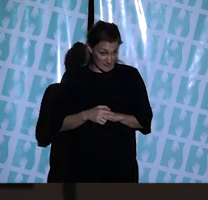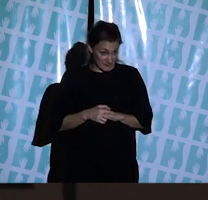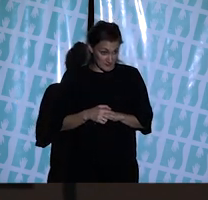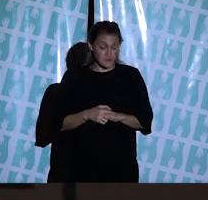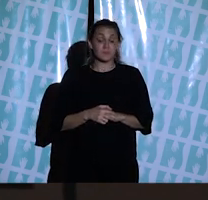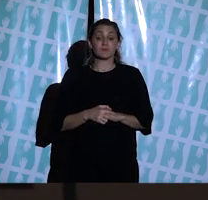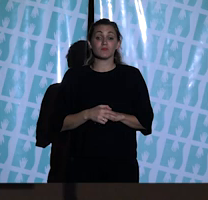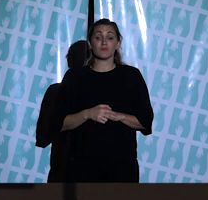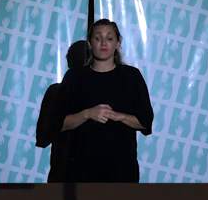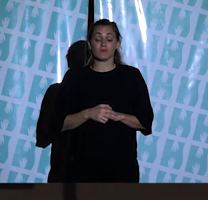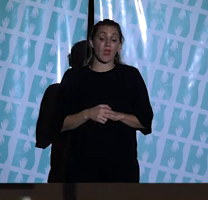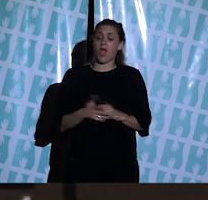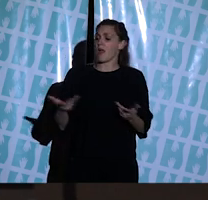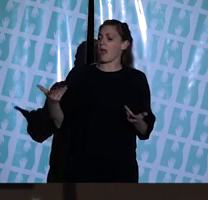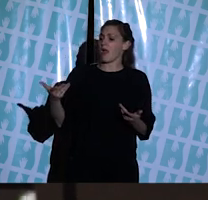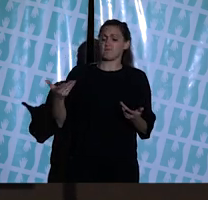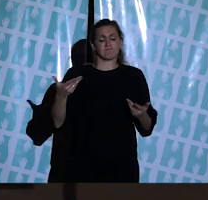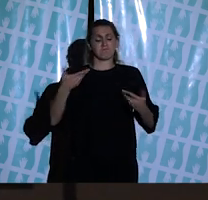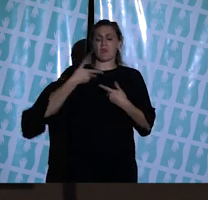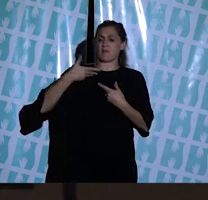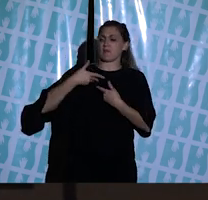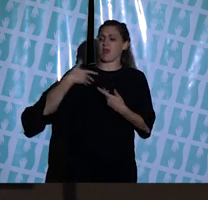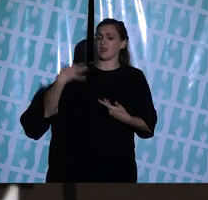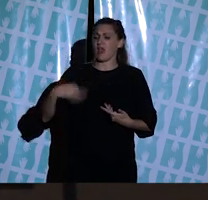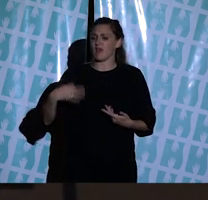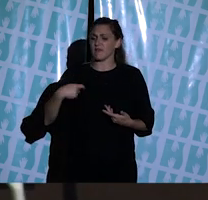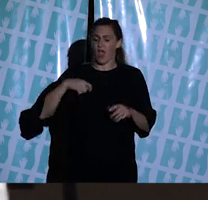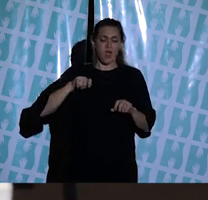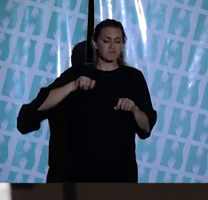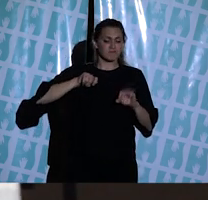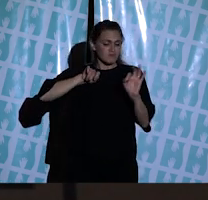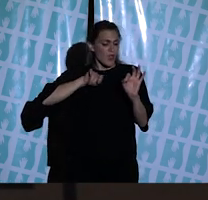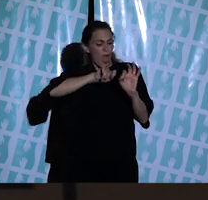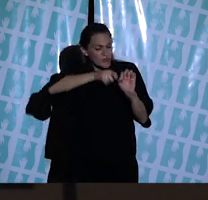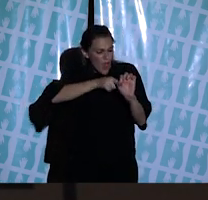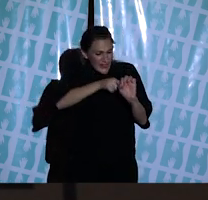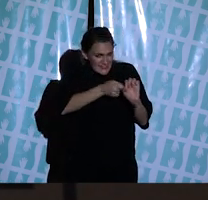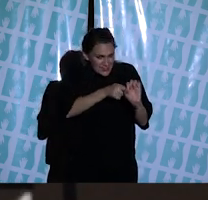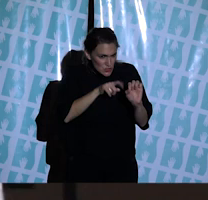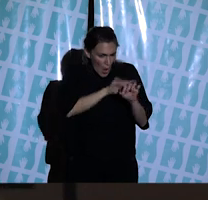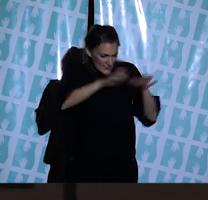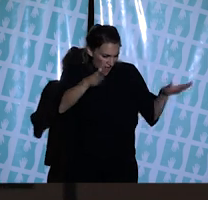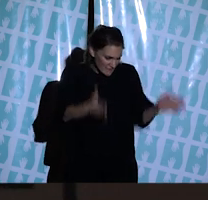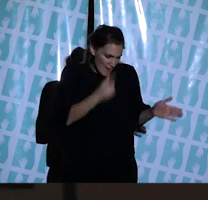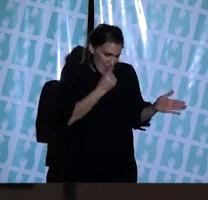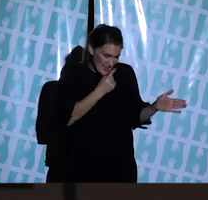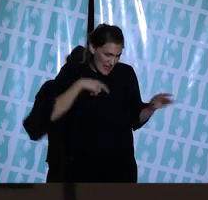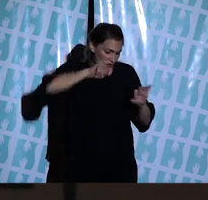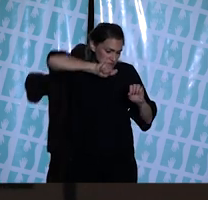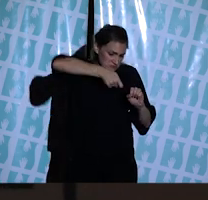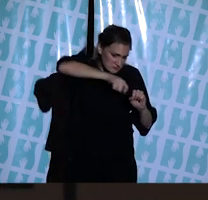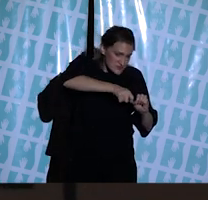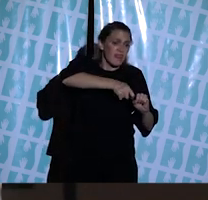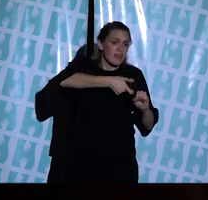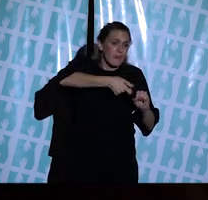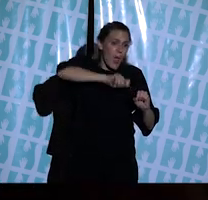y me piden que desatornille un tornillo que hay en una tabla atornillada. ¿Qué es lo que